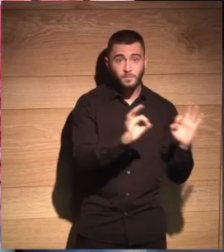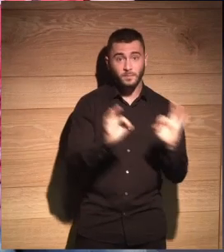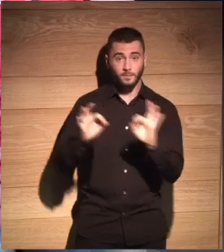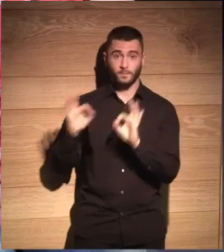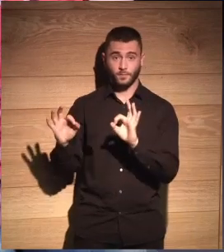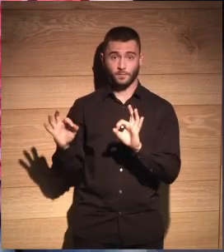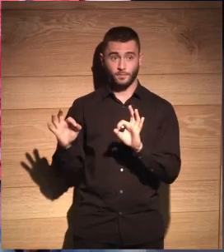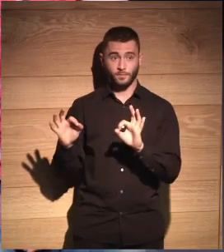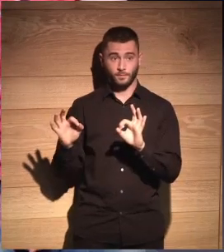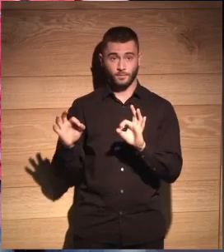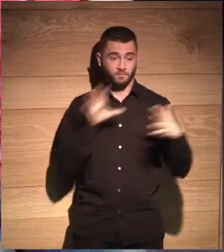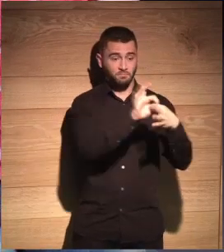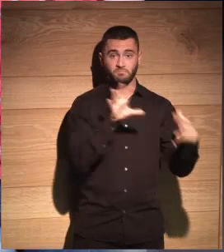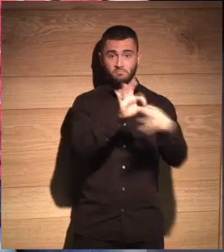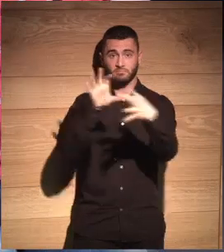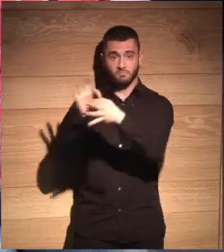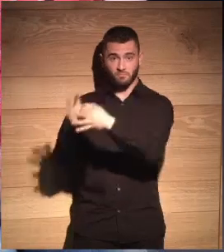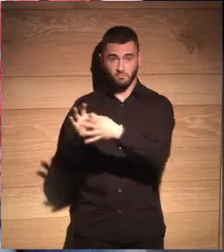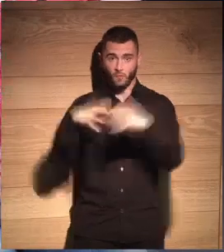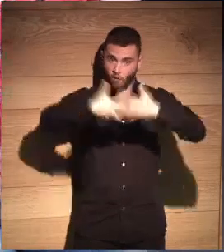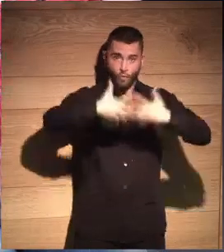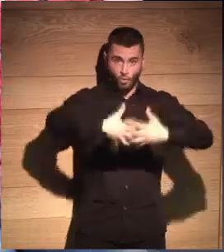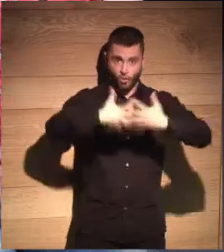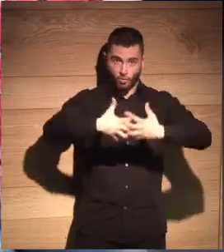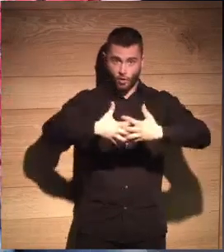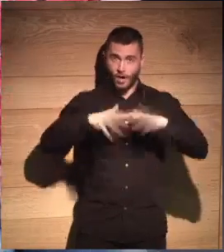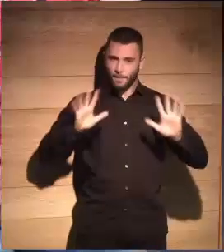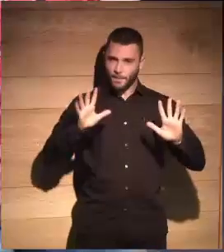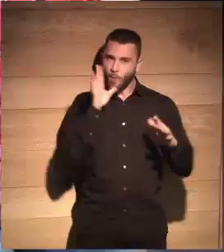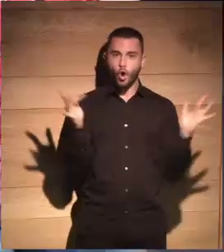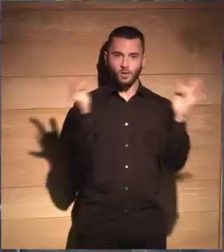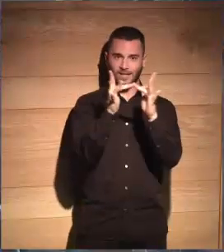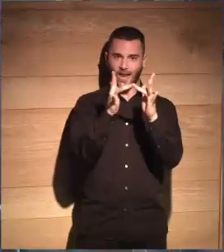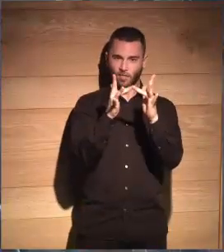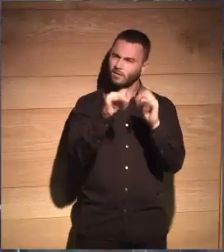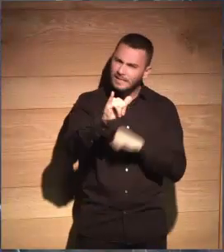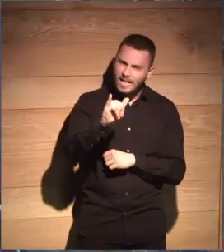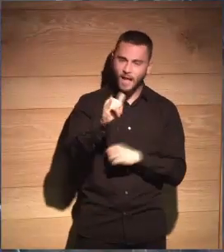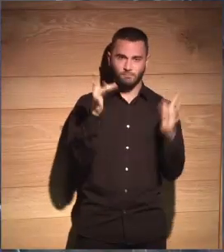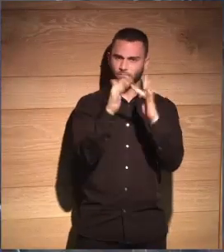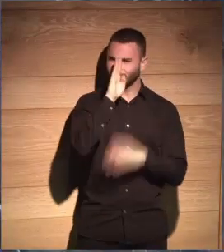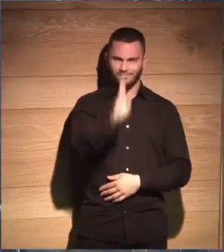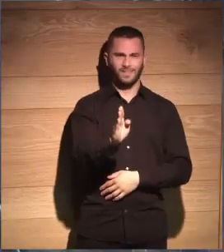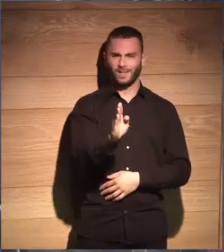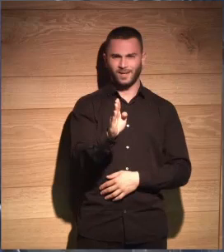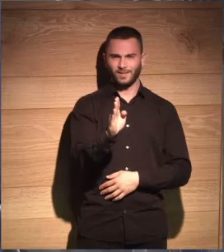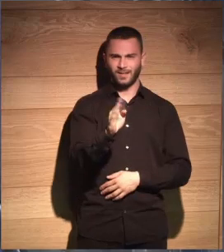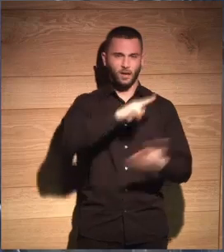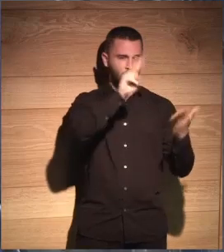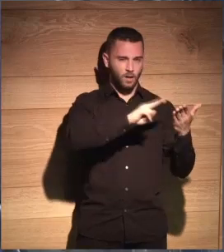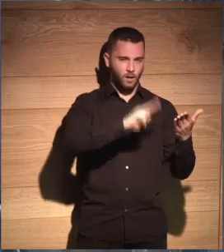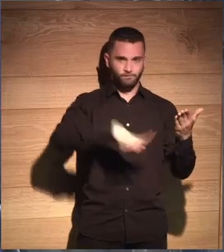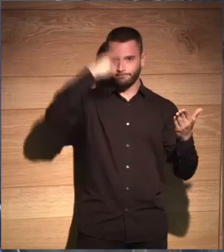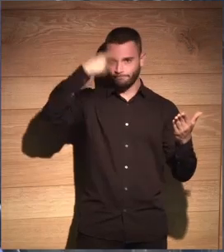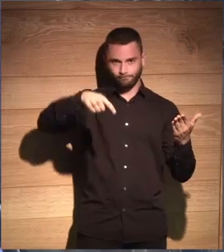que funcionan. Funcionan, pero porque establece esa relación directa con el lector, de